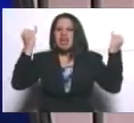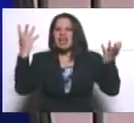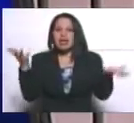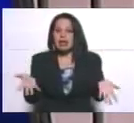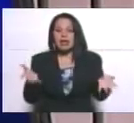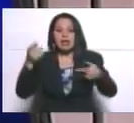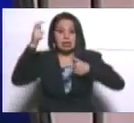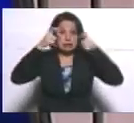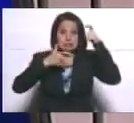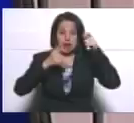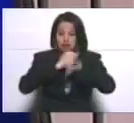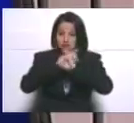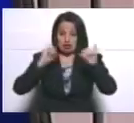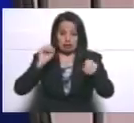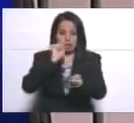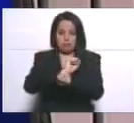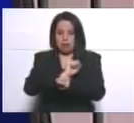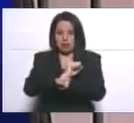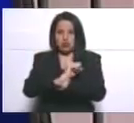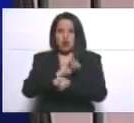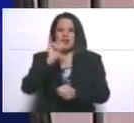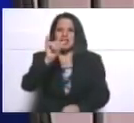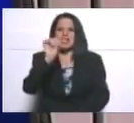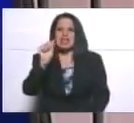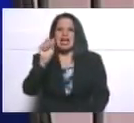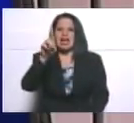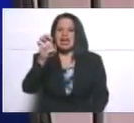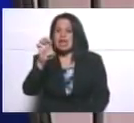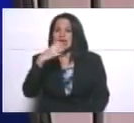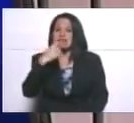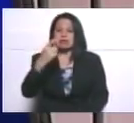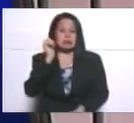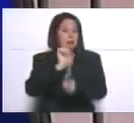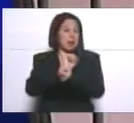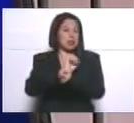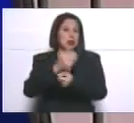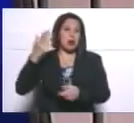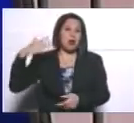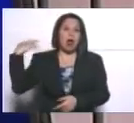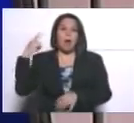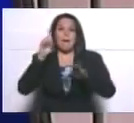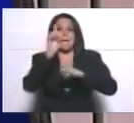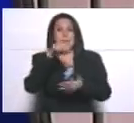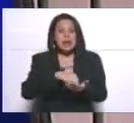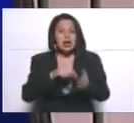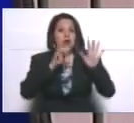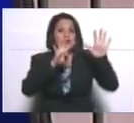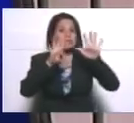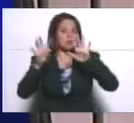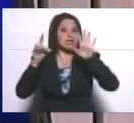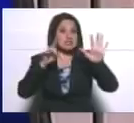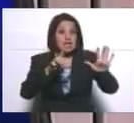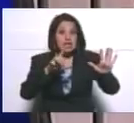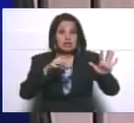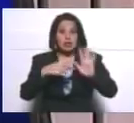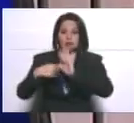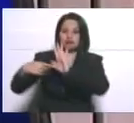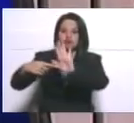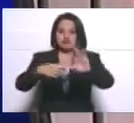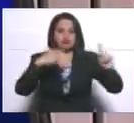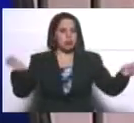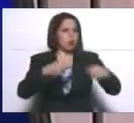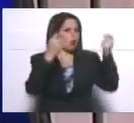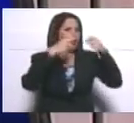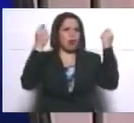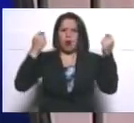salió de Yare, de la cárcel de la dignidad, en 1996 se hizo pública la Agenda Alternativa